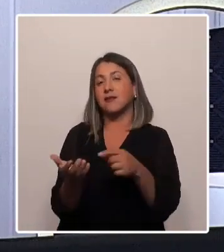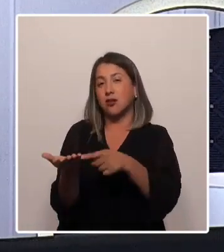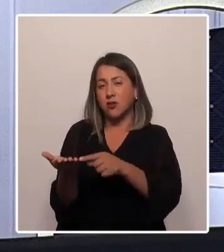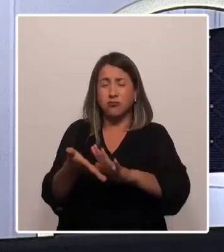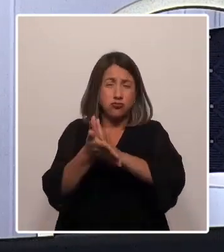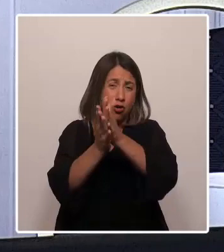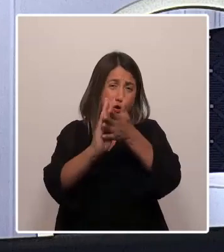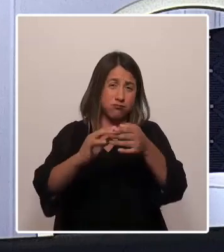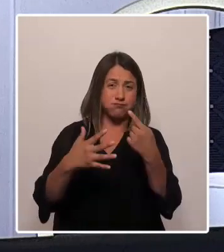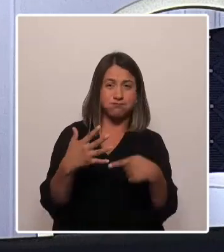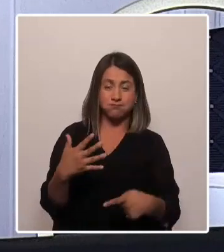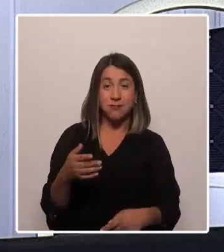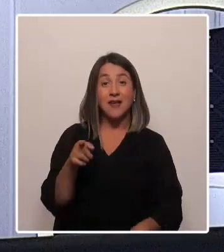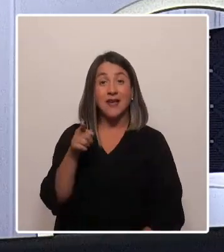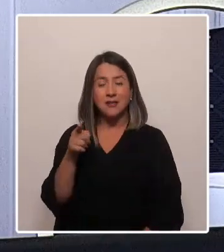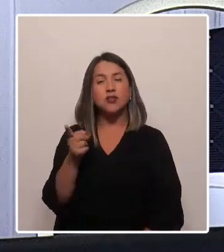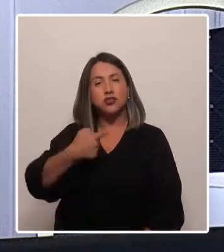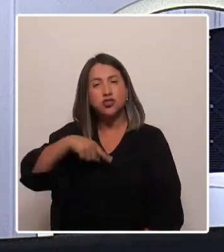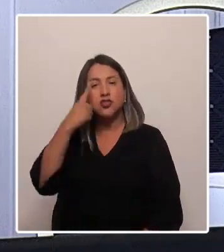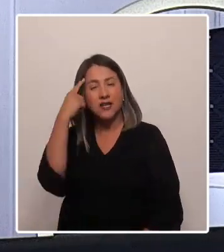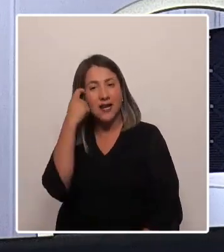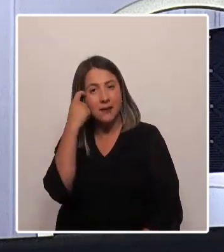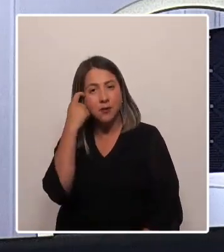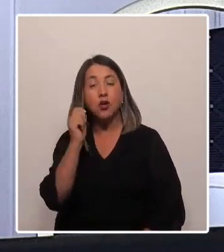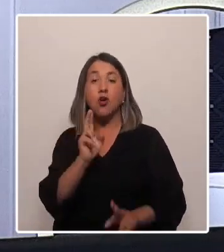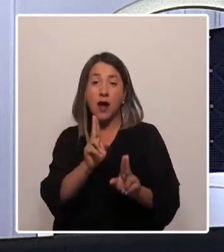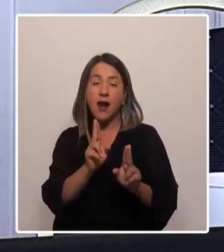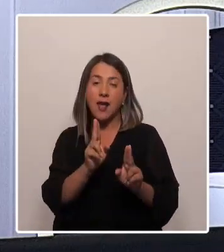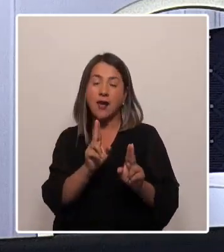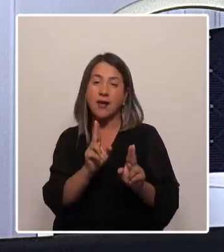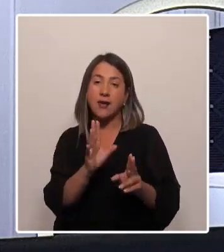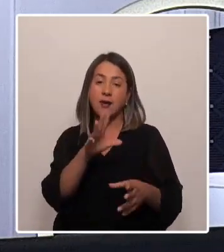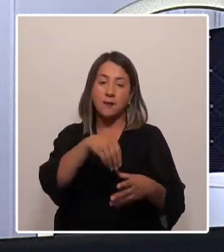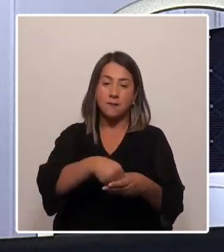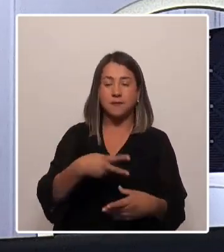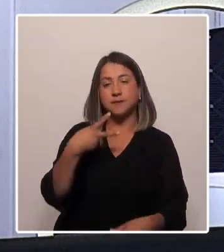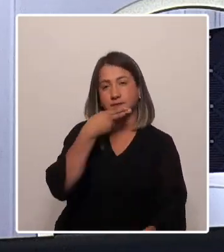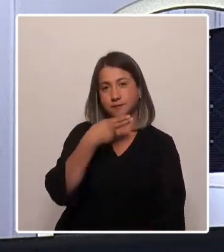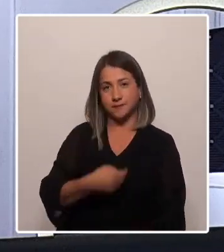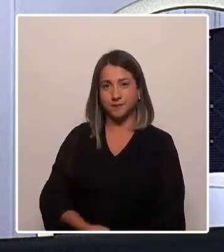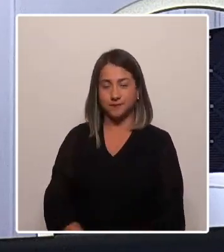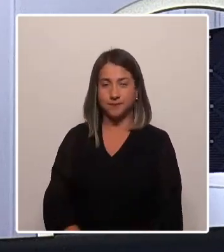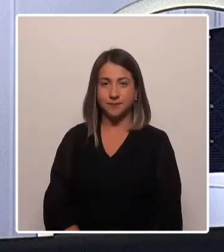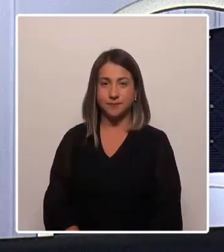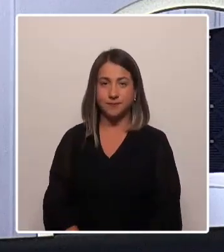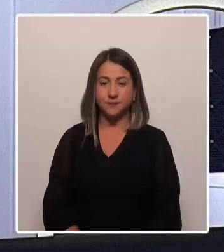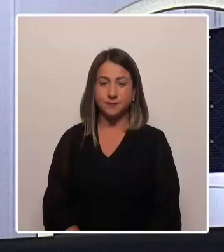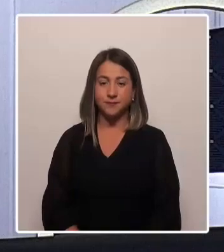en lo que creemos y que creemos que puede ser parte.